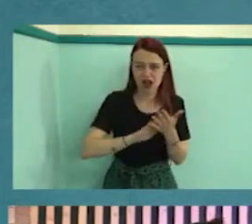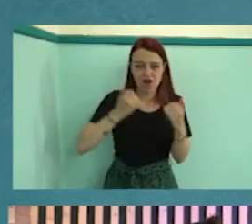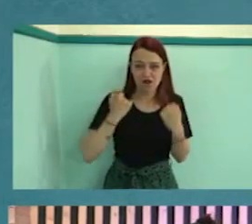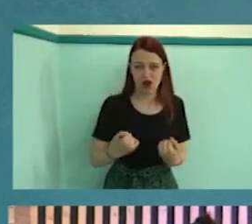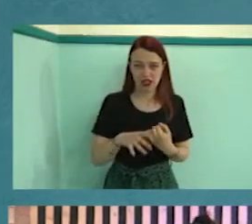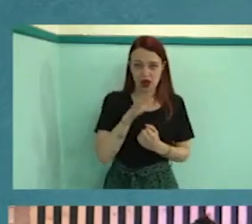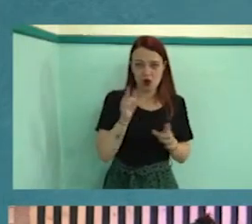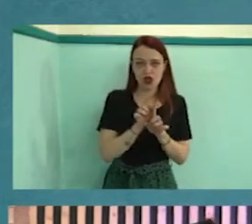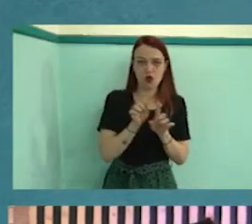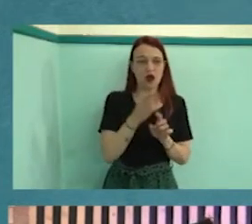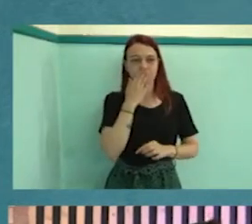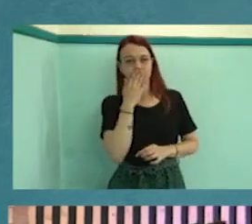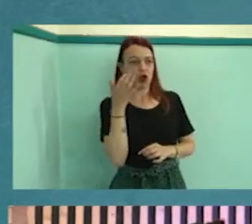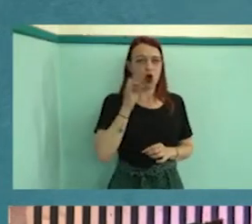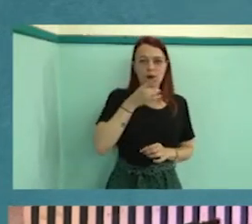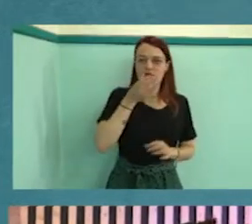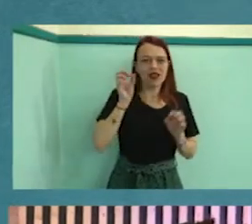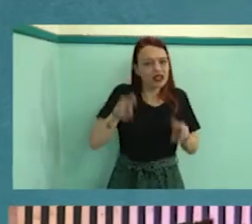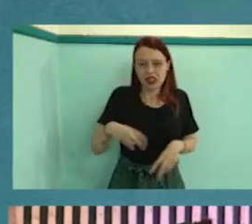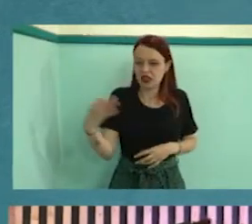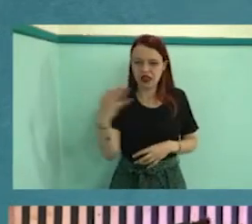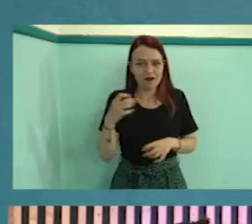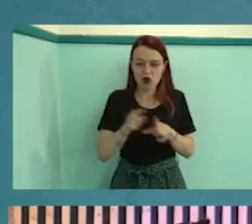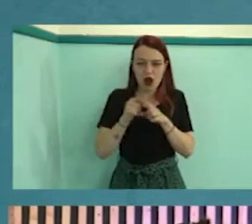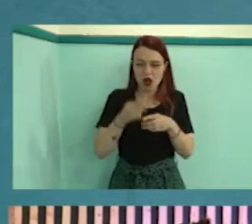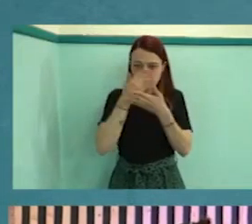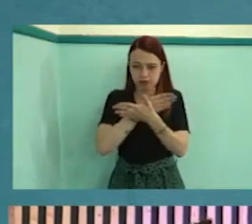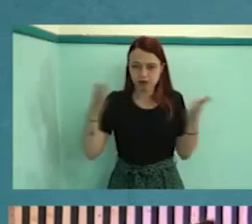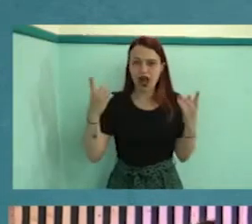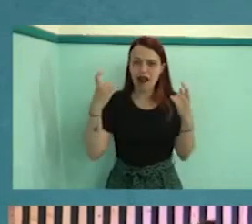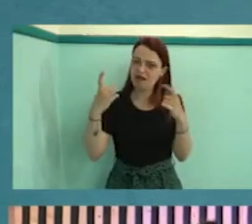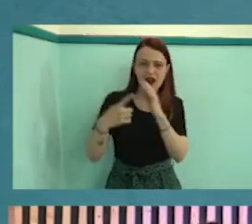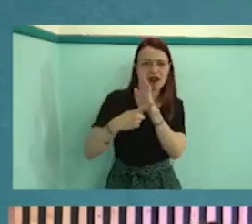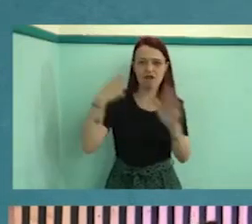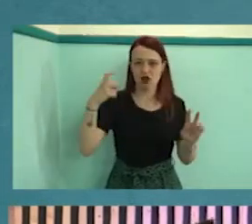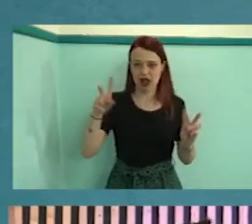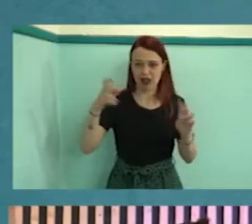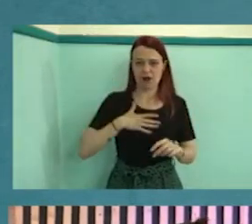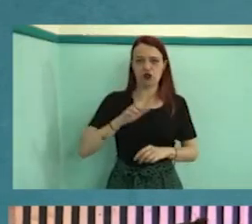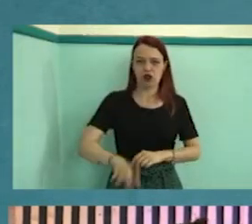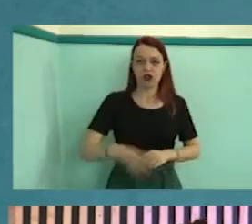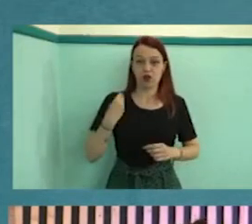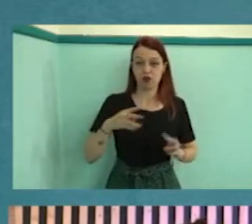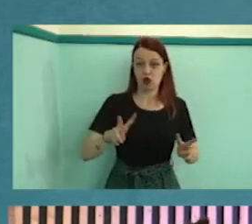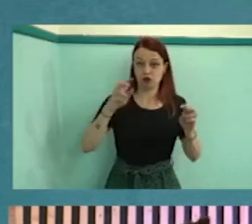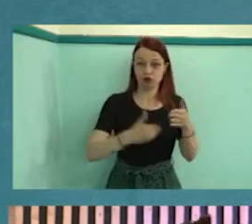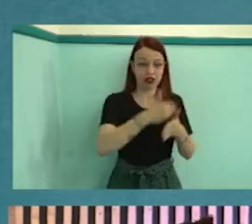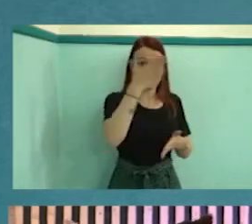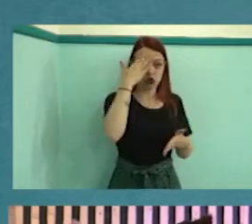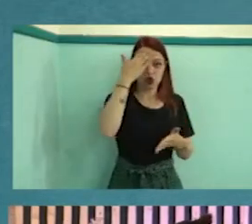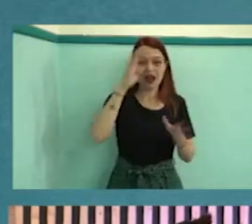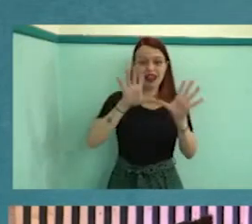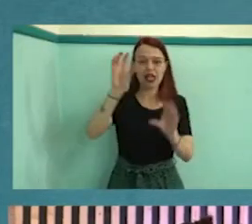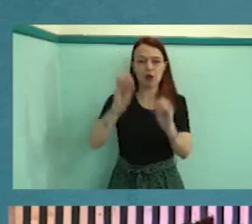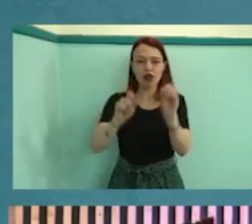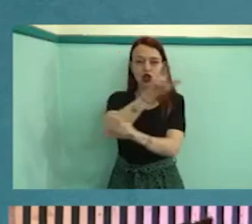no nos andemos con tapujos no es algo que realmente tenemos que que erradicar y como os fijáis en esos titulares pues eh casi el 10% de los